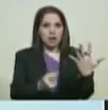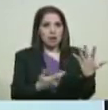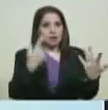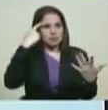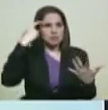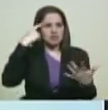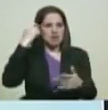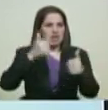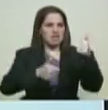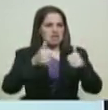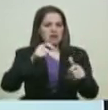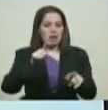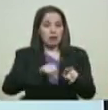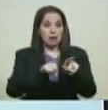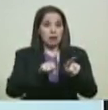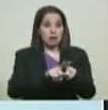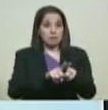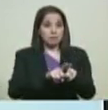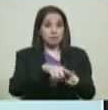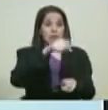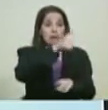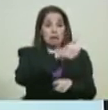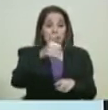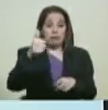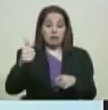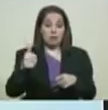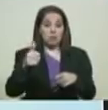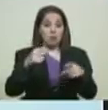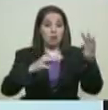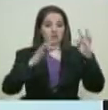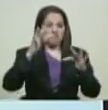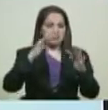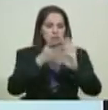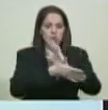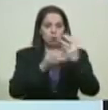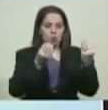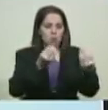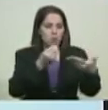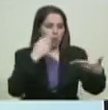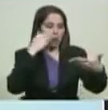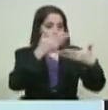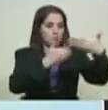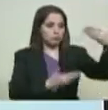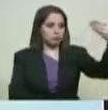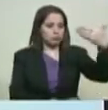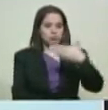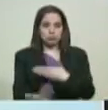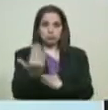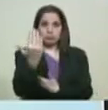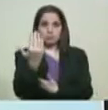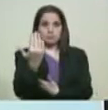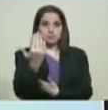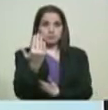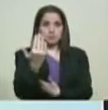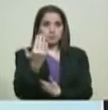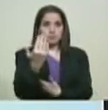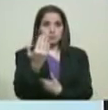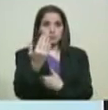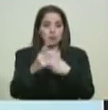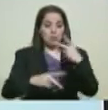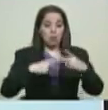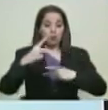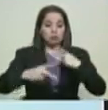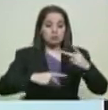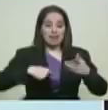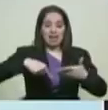Verificada cada uno de la votación física con el acta electrónica que se ha transmitido, procede a la